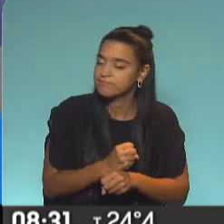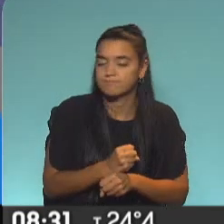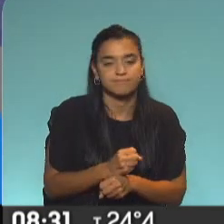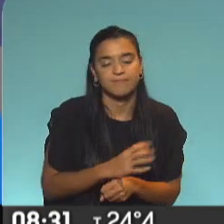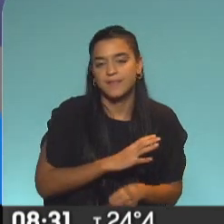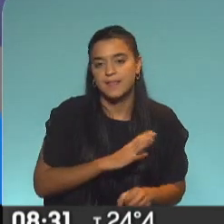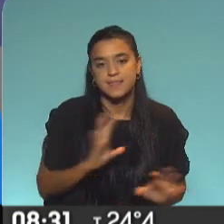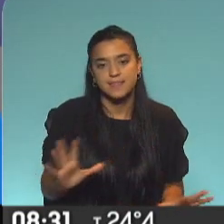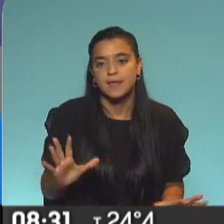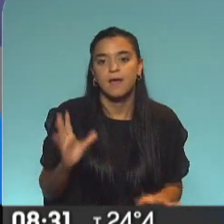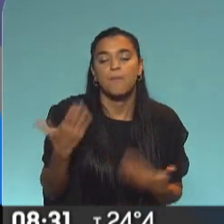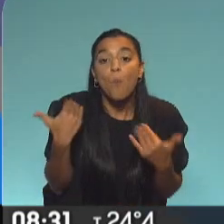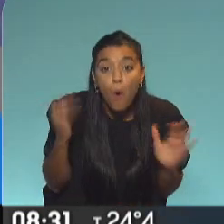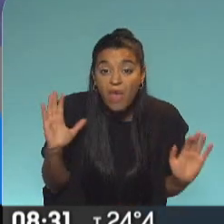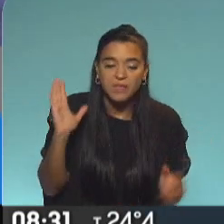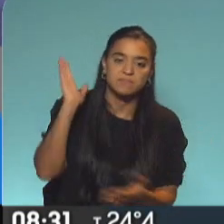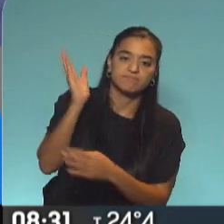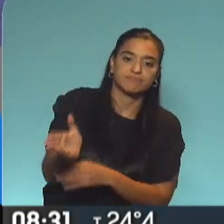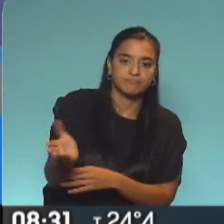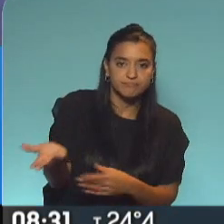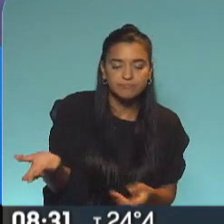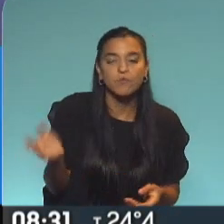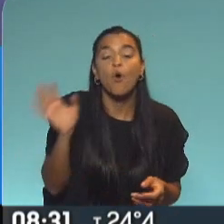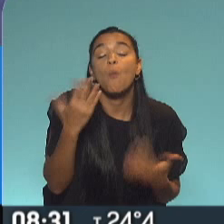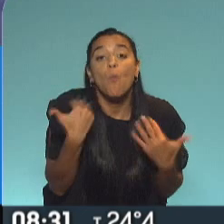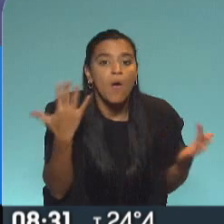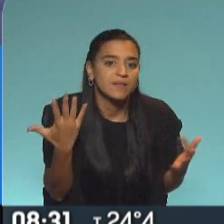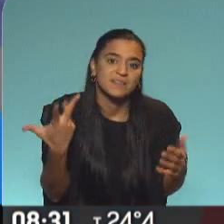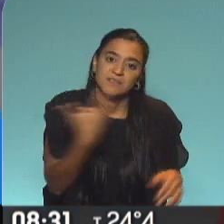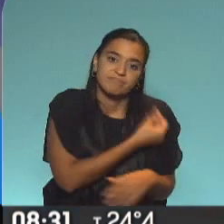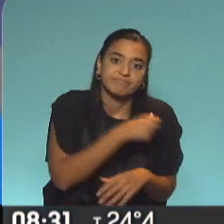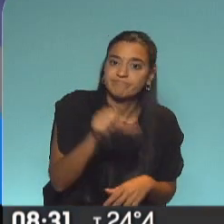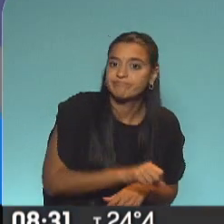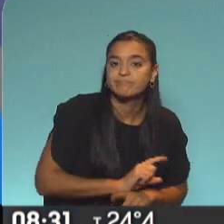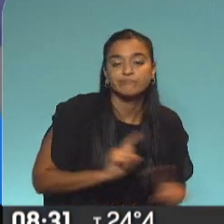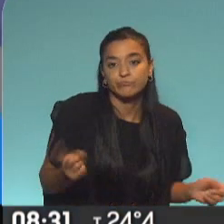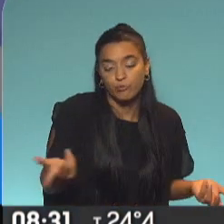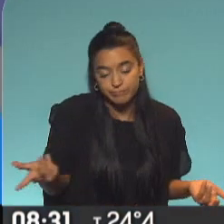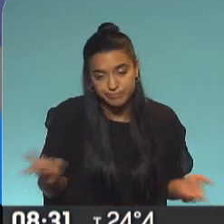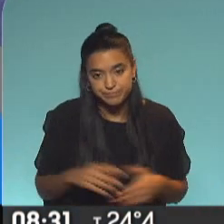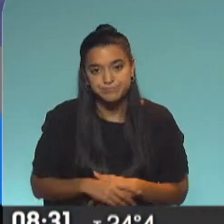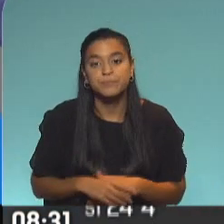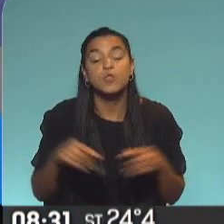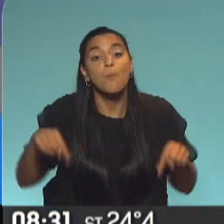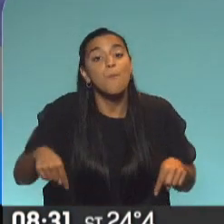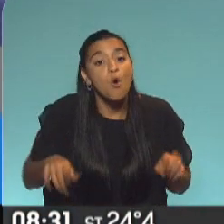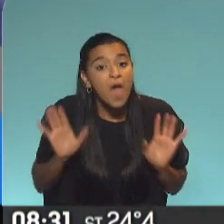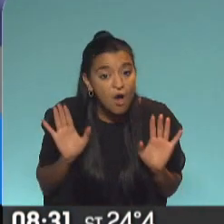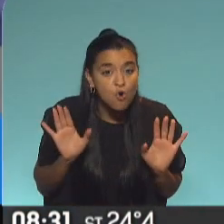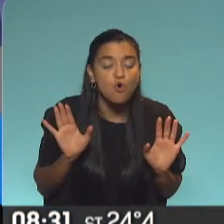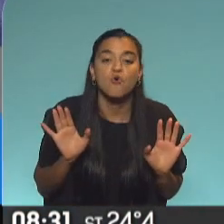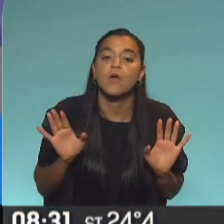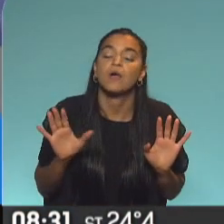que evadan la acción, la eficacia de algunas vacunas. Por ahora no